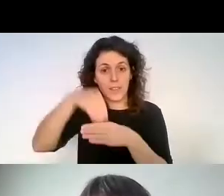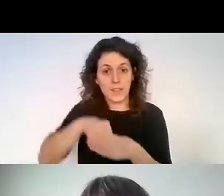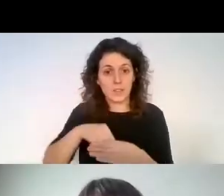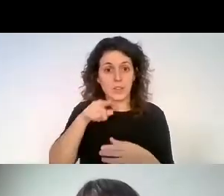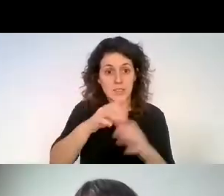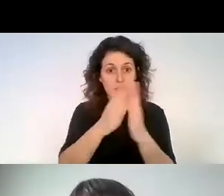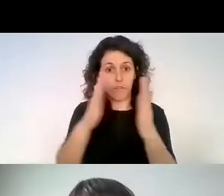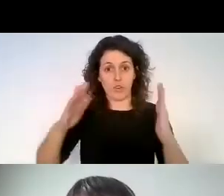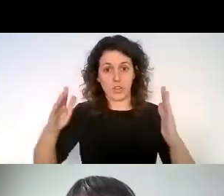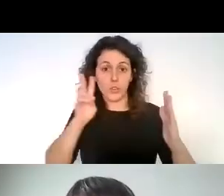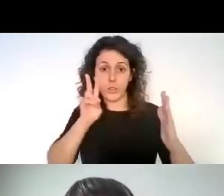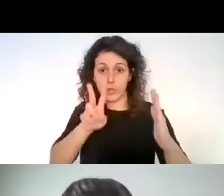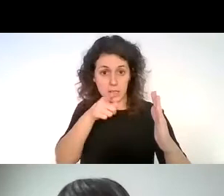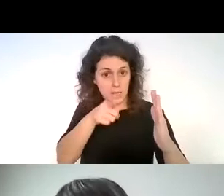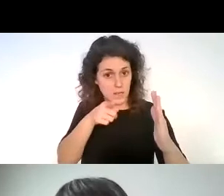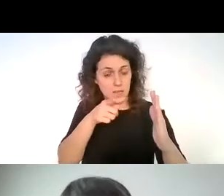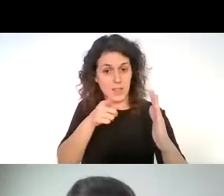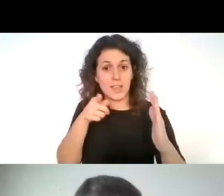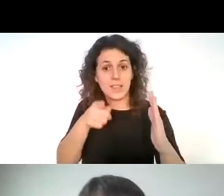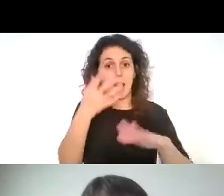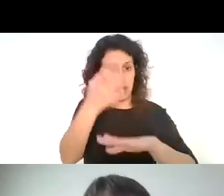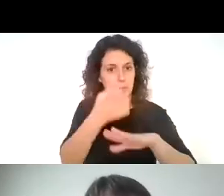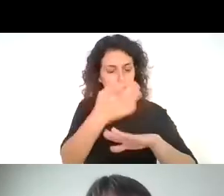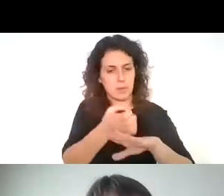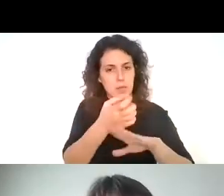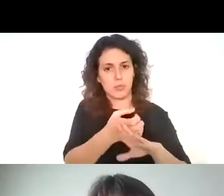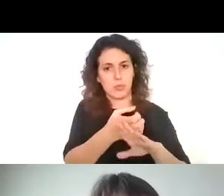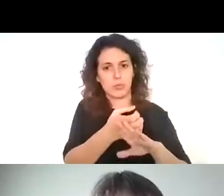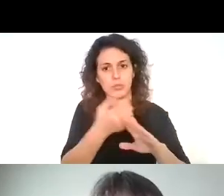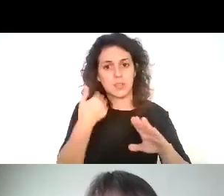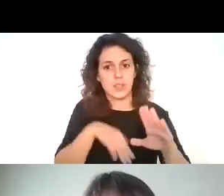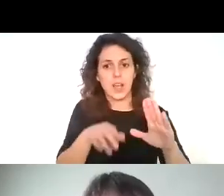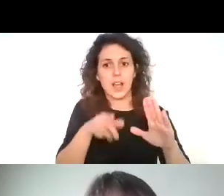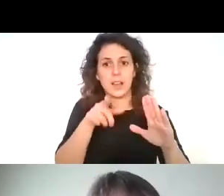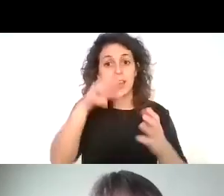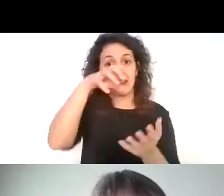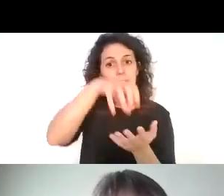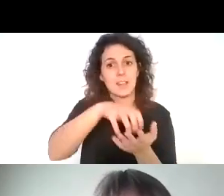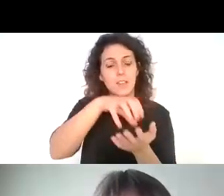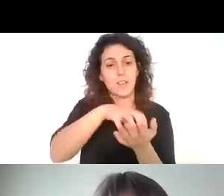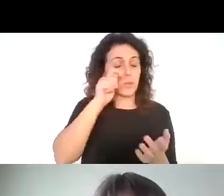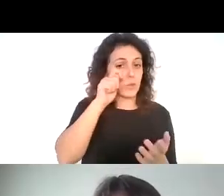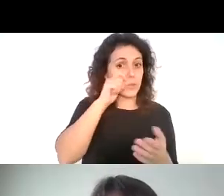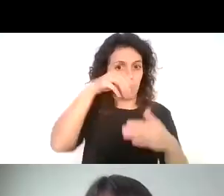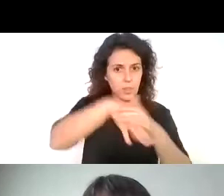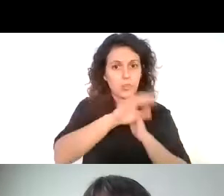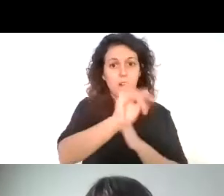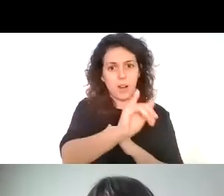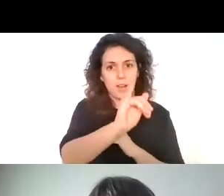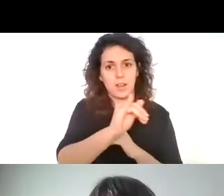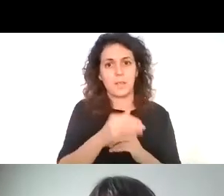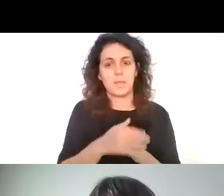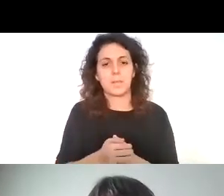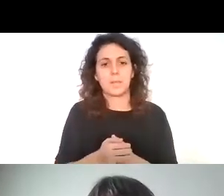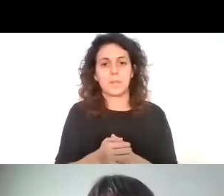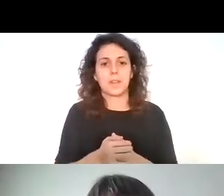aquí, esta es la versión que imprimimos y que está pues en las oficinas de turismo de nuestra comarca. Y os